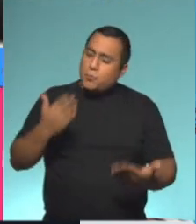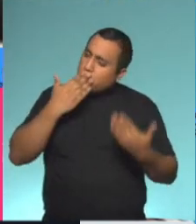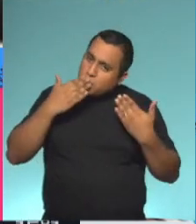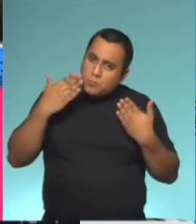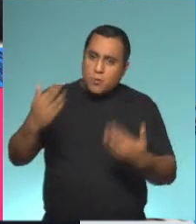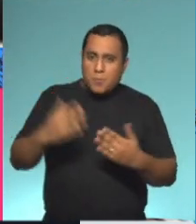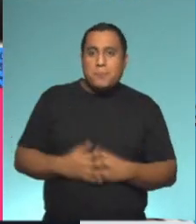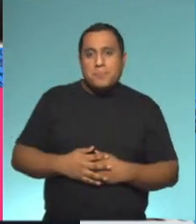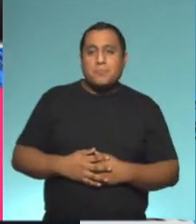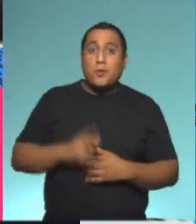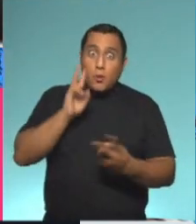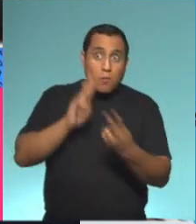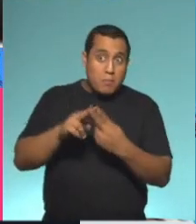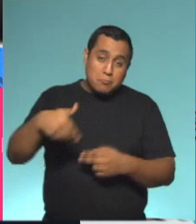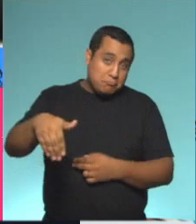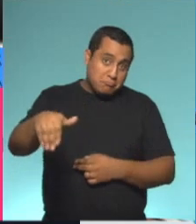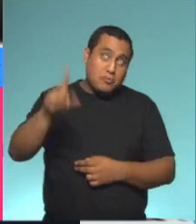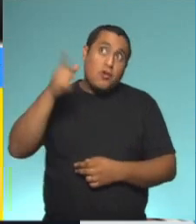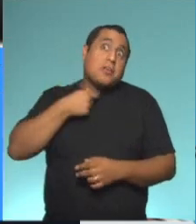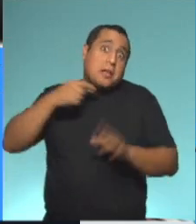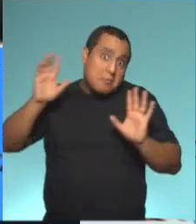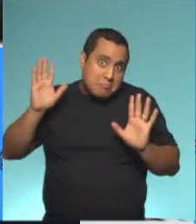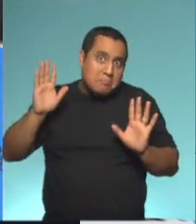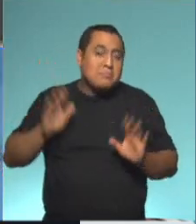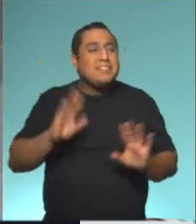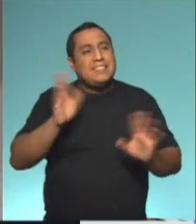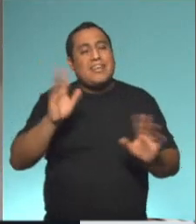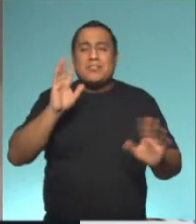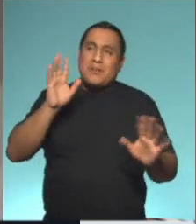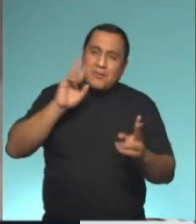beso grande, y nos vemos pronto, si Dios quiere. Vale. Chau, chau, muchas gracias.